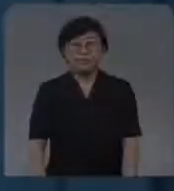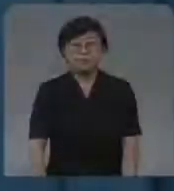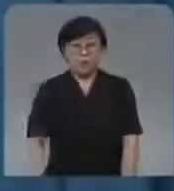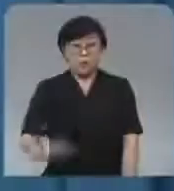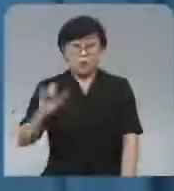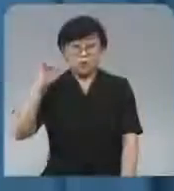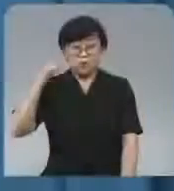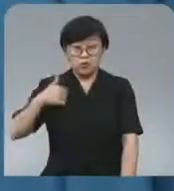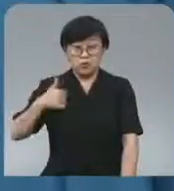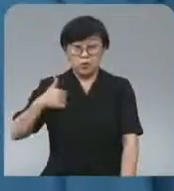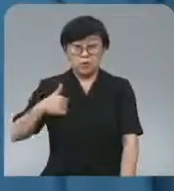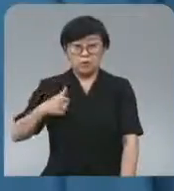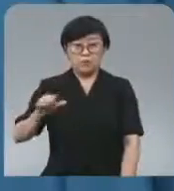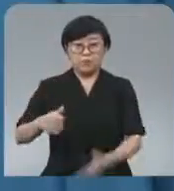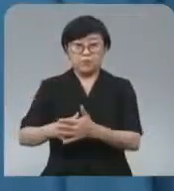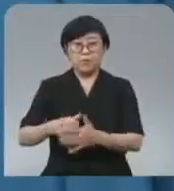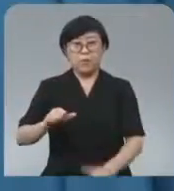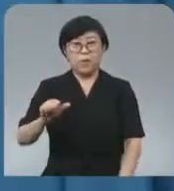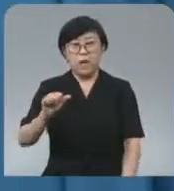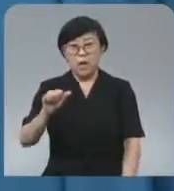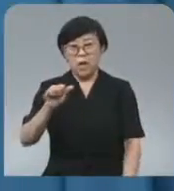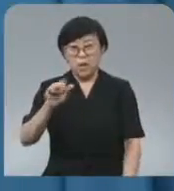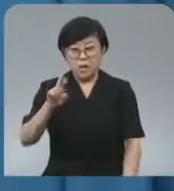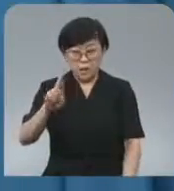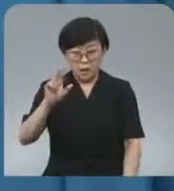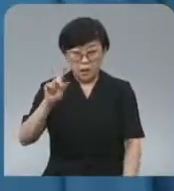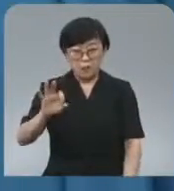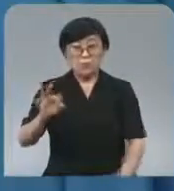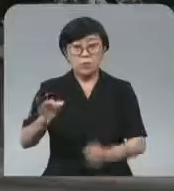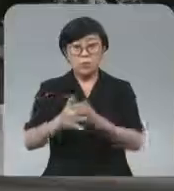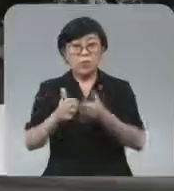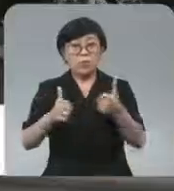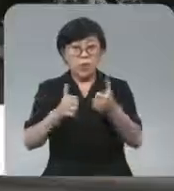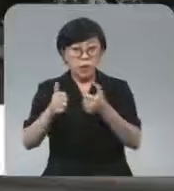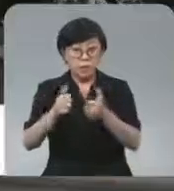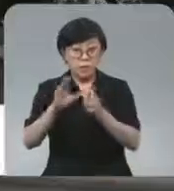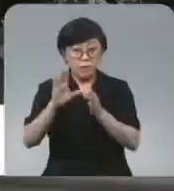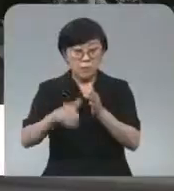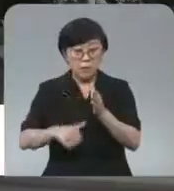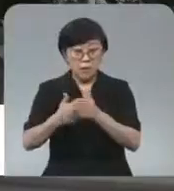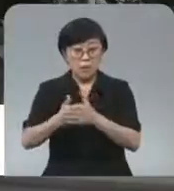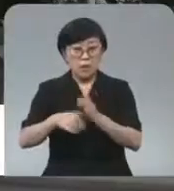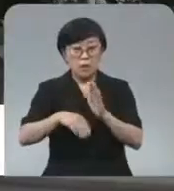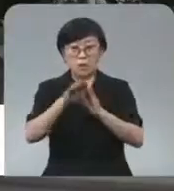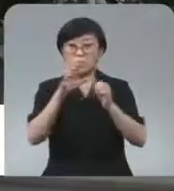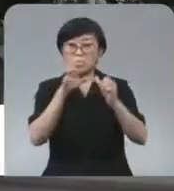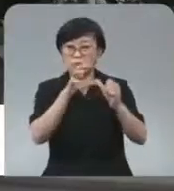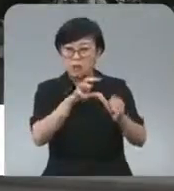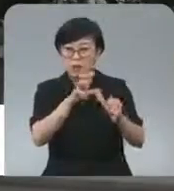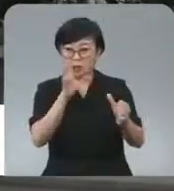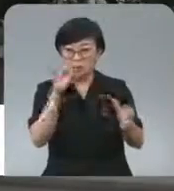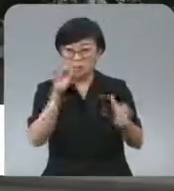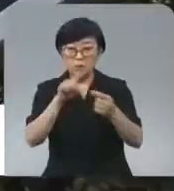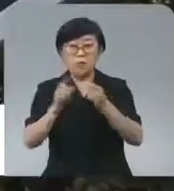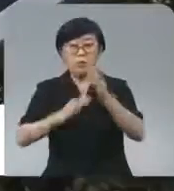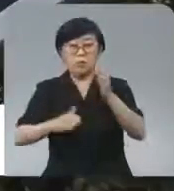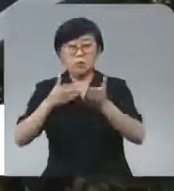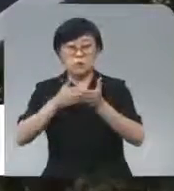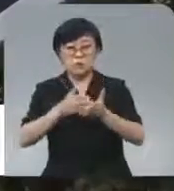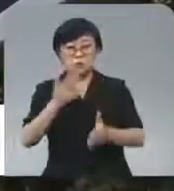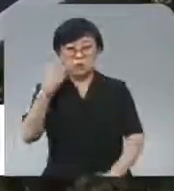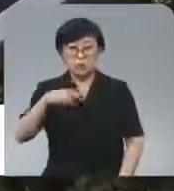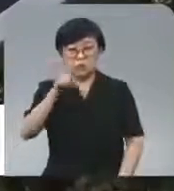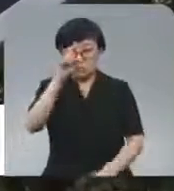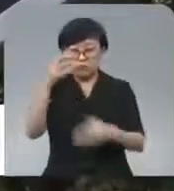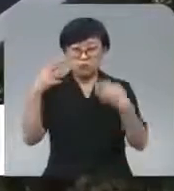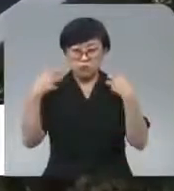durante la reunión de ministros de exteriores del foro regional de asean china propuso relajar las sanciones internacionales contra corea del norte